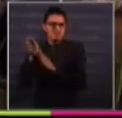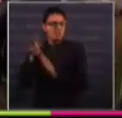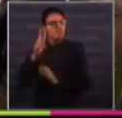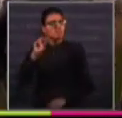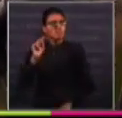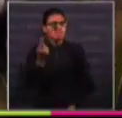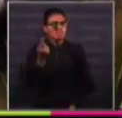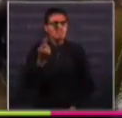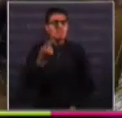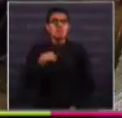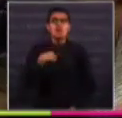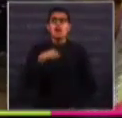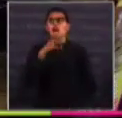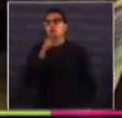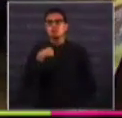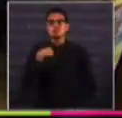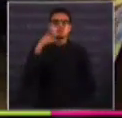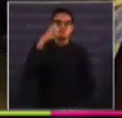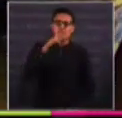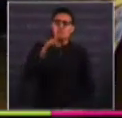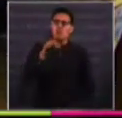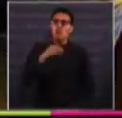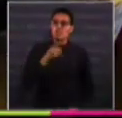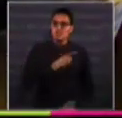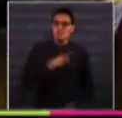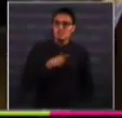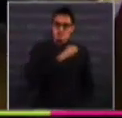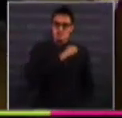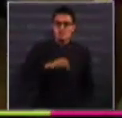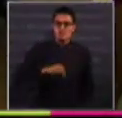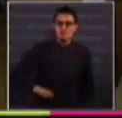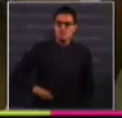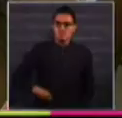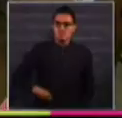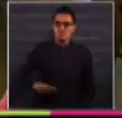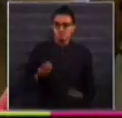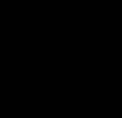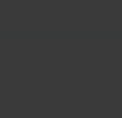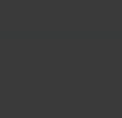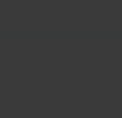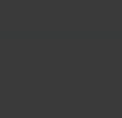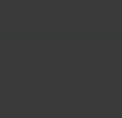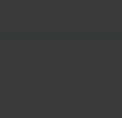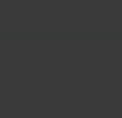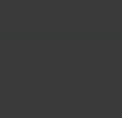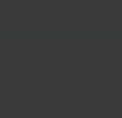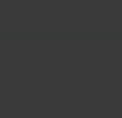a través de voluntad política, sino de la obligación que tienen como servidores públicos. Muchas gracias, doctor.